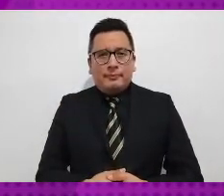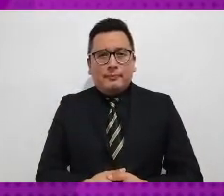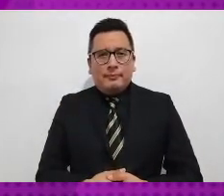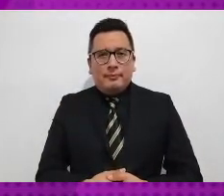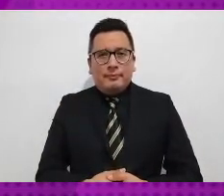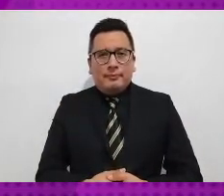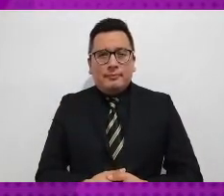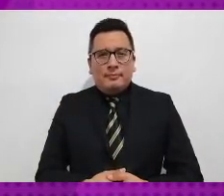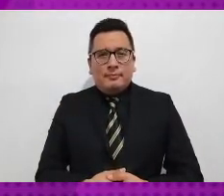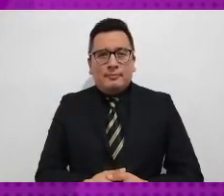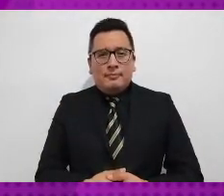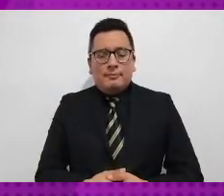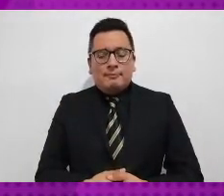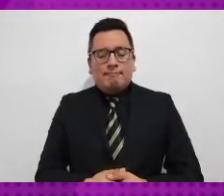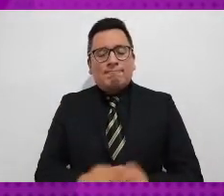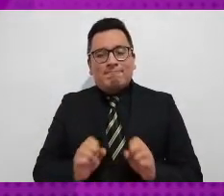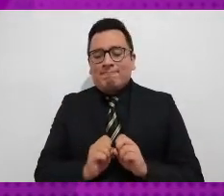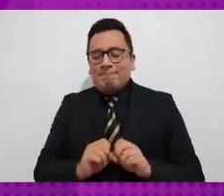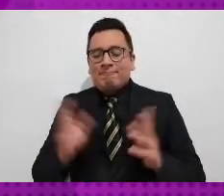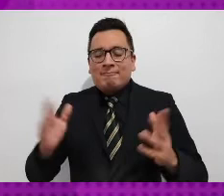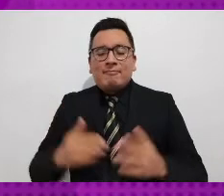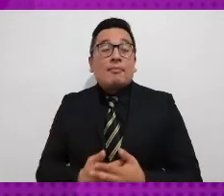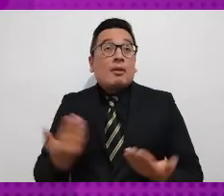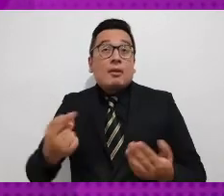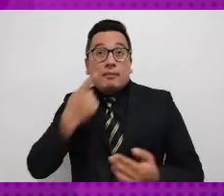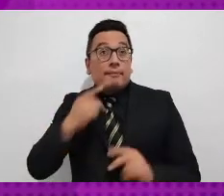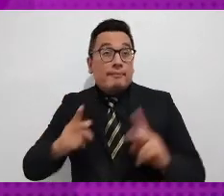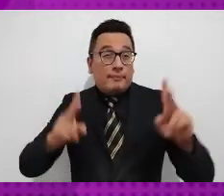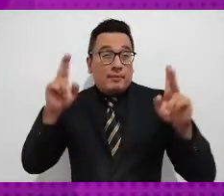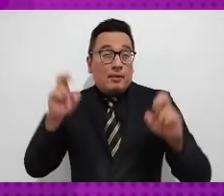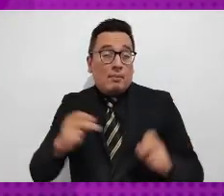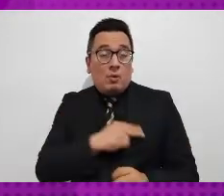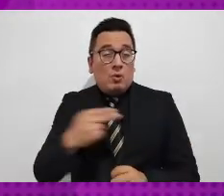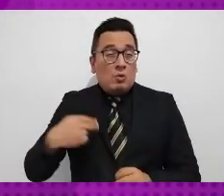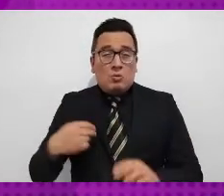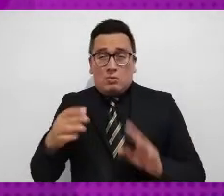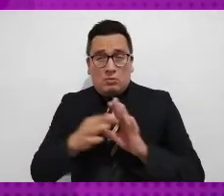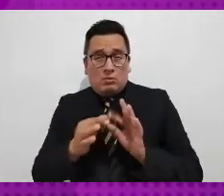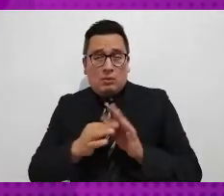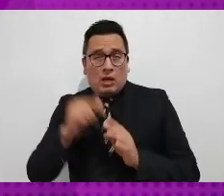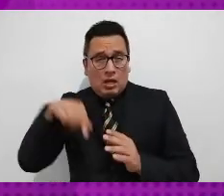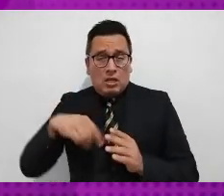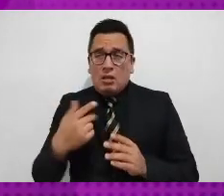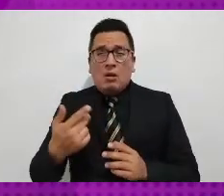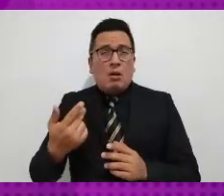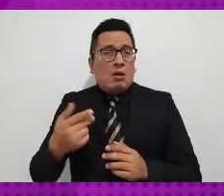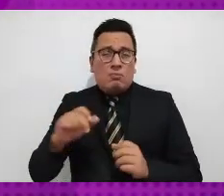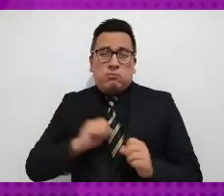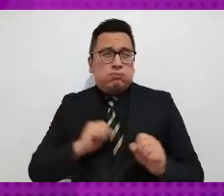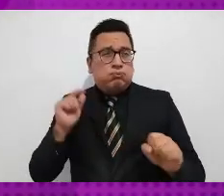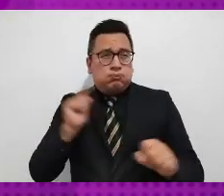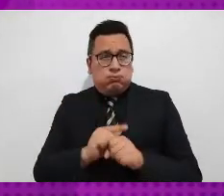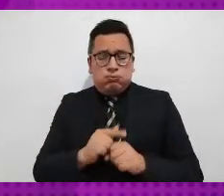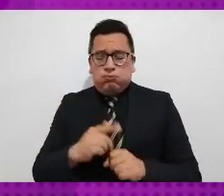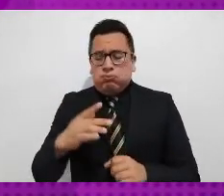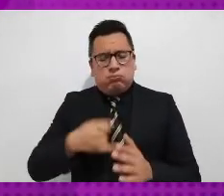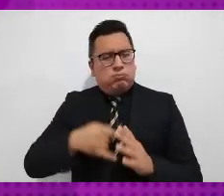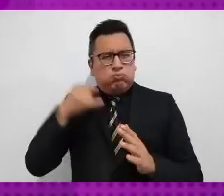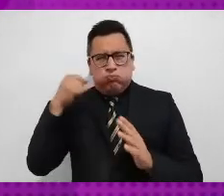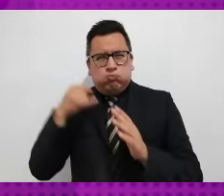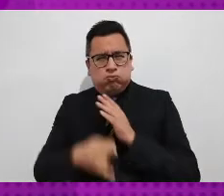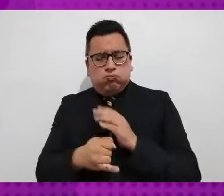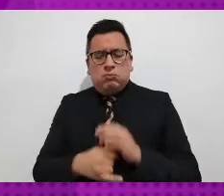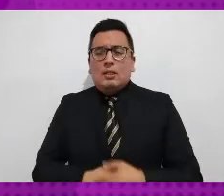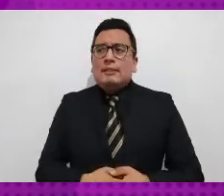nuestro cargo electoral. Claro que sí, y de este tema que vamos a platicar el día de hoy en este programa especial, hay mucho que platicar, se ha hecho